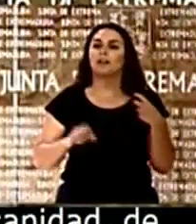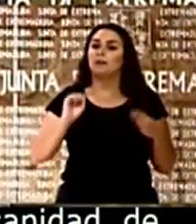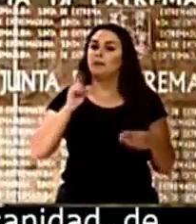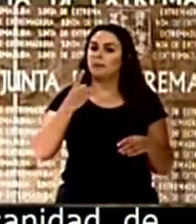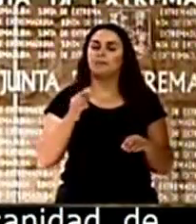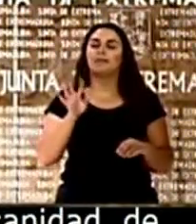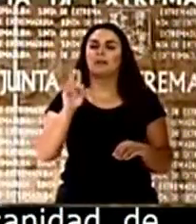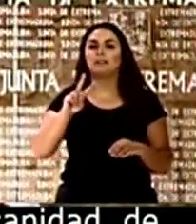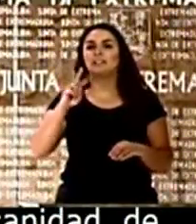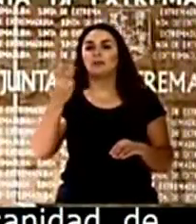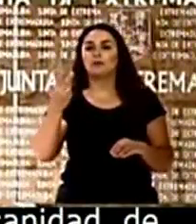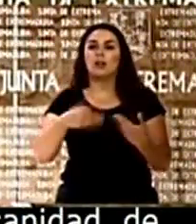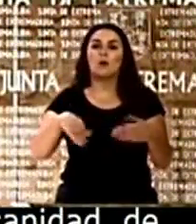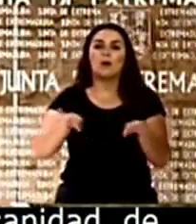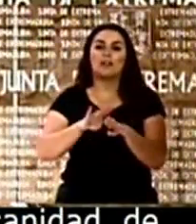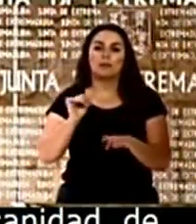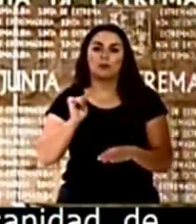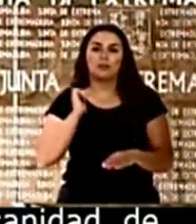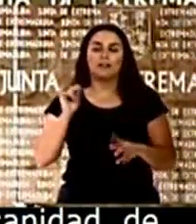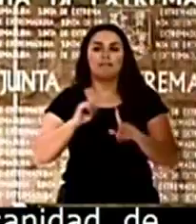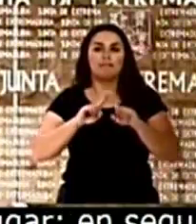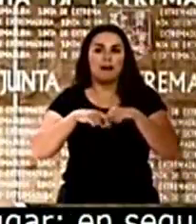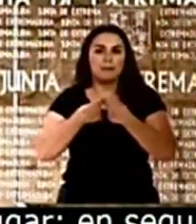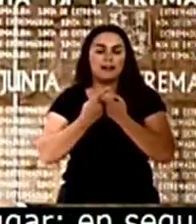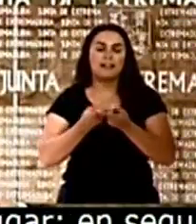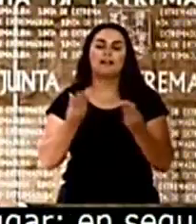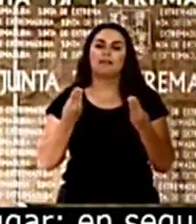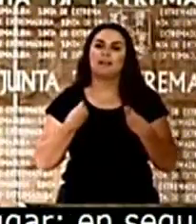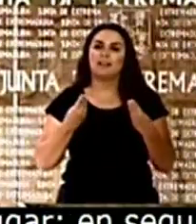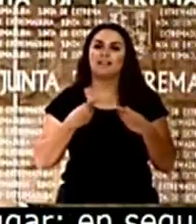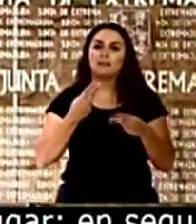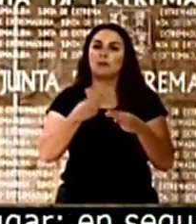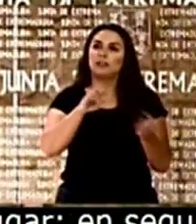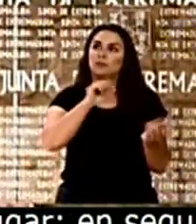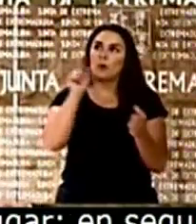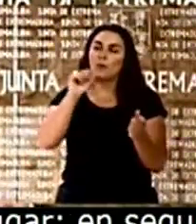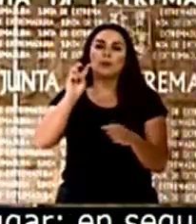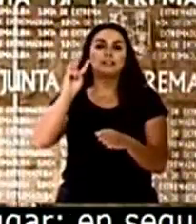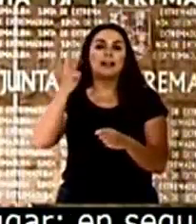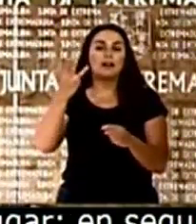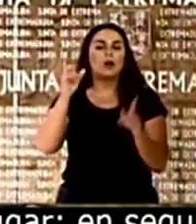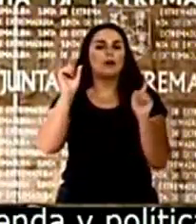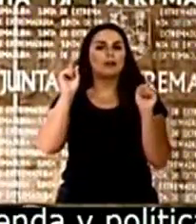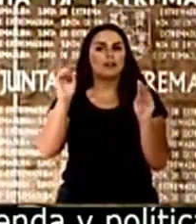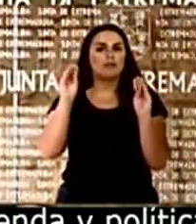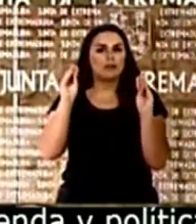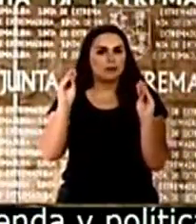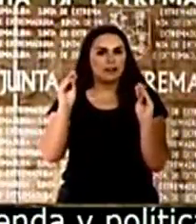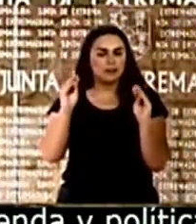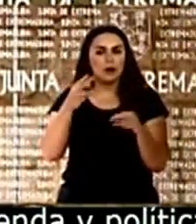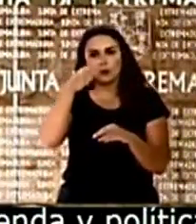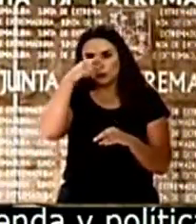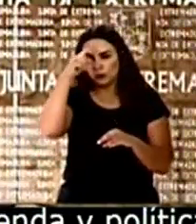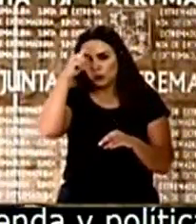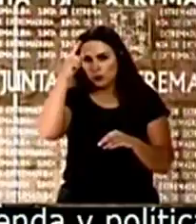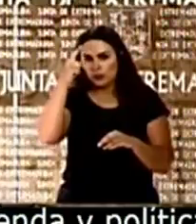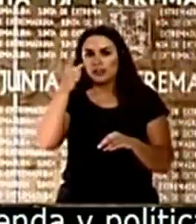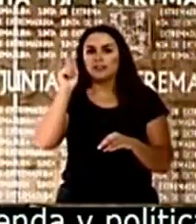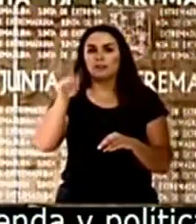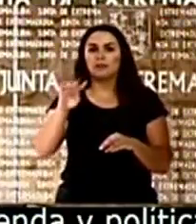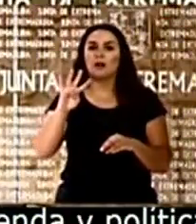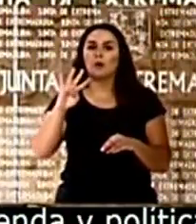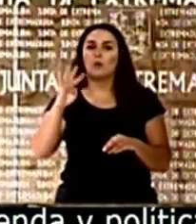En segundo lugar, de igualdad de oportunidades, familia, vivienda y política migratoria. En tercer lugar, educación, formación y cultura. En